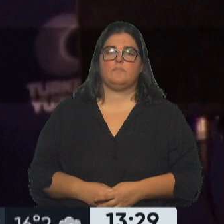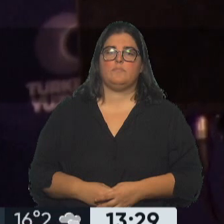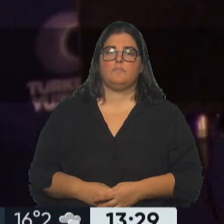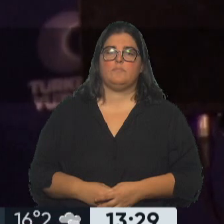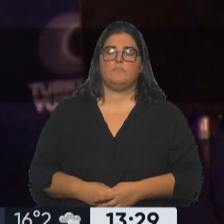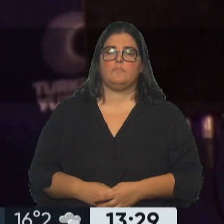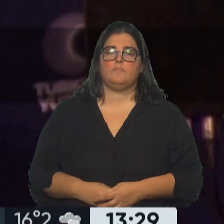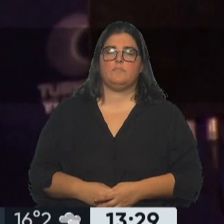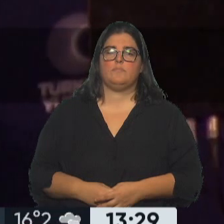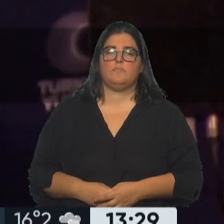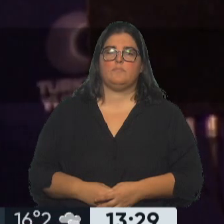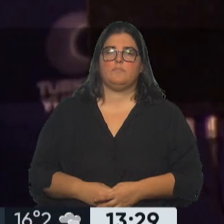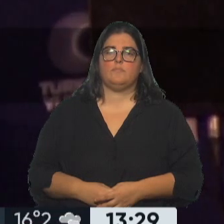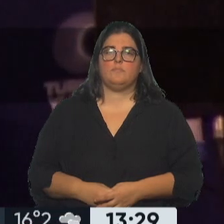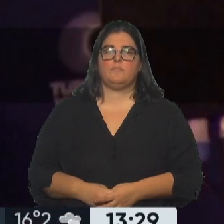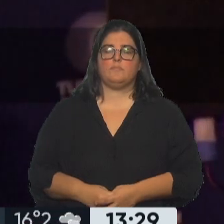Komisyonların